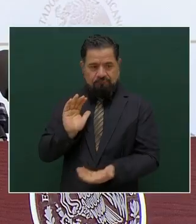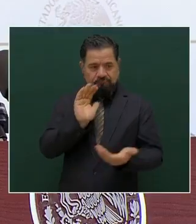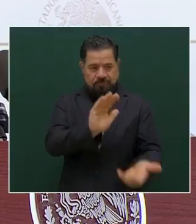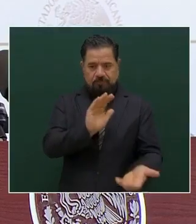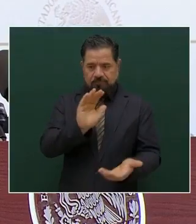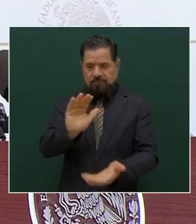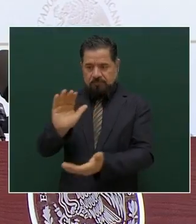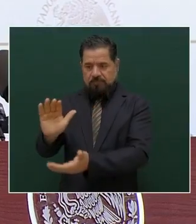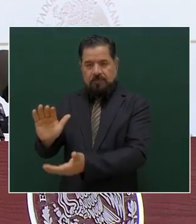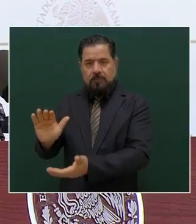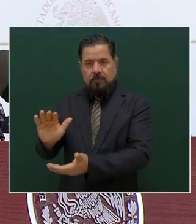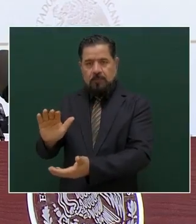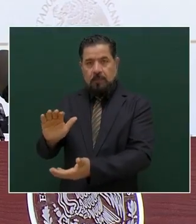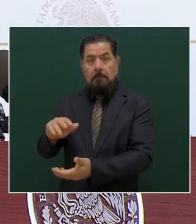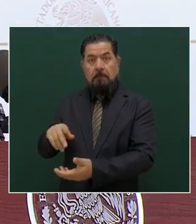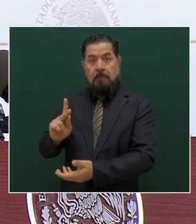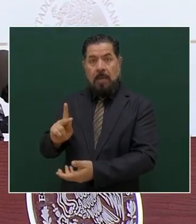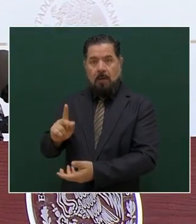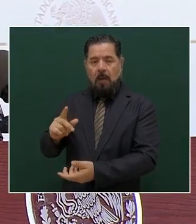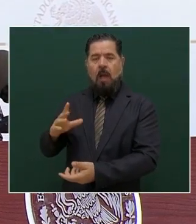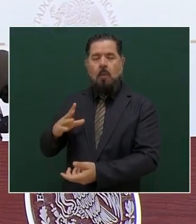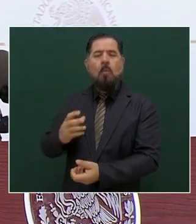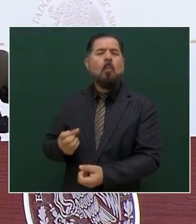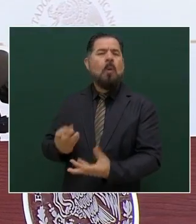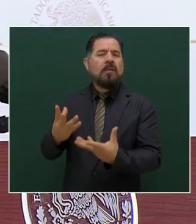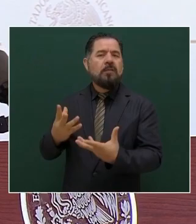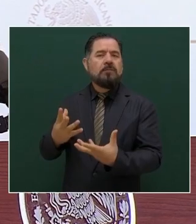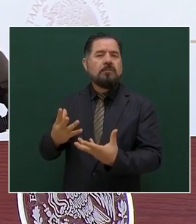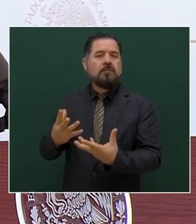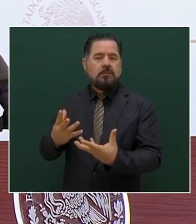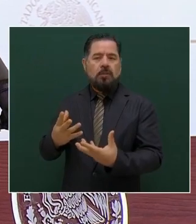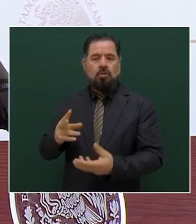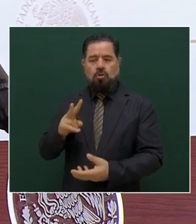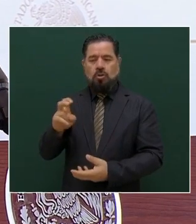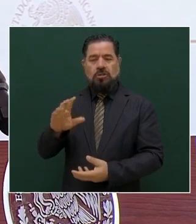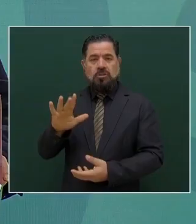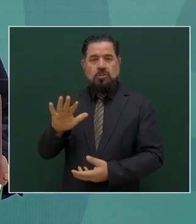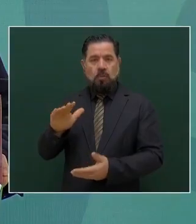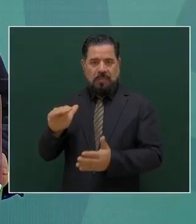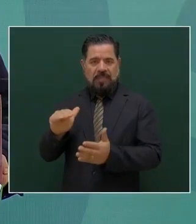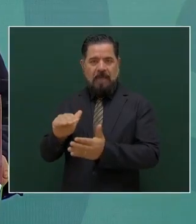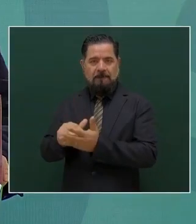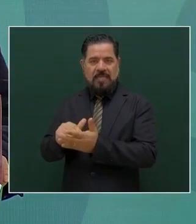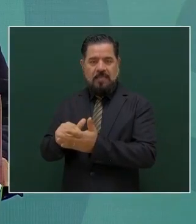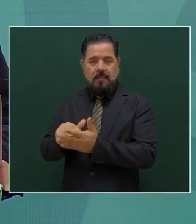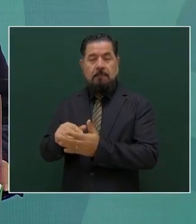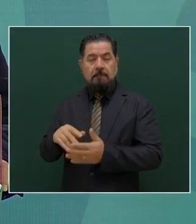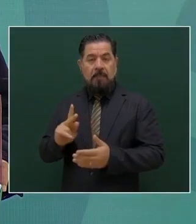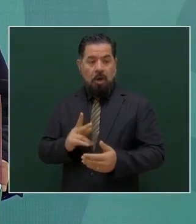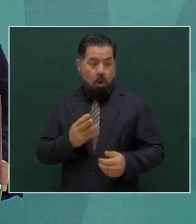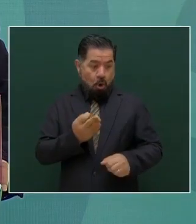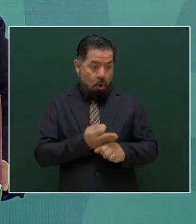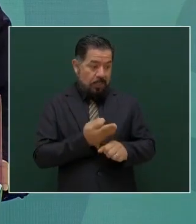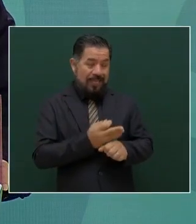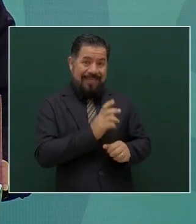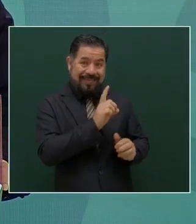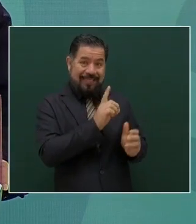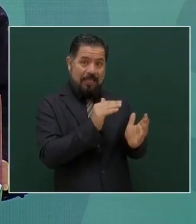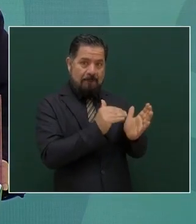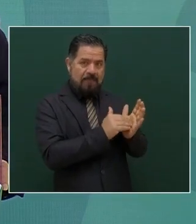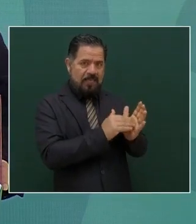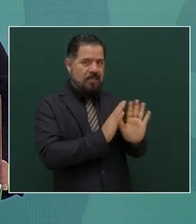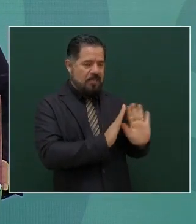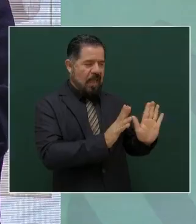250,000. Hay un contrato de 30,000 ya firmado y estamos